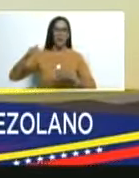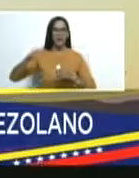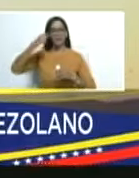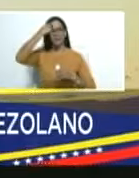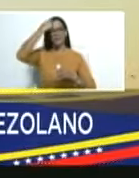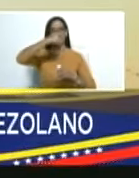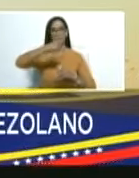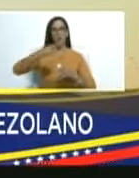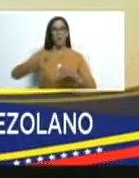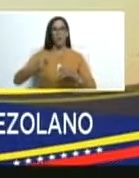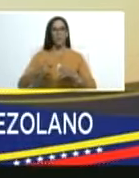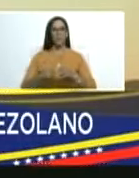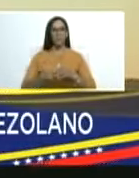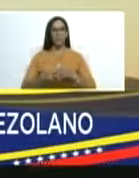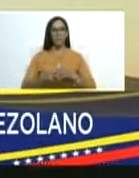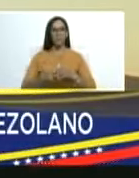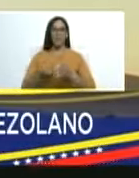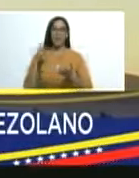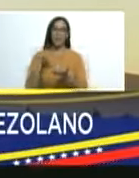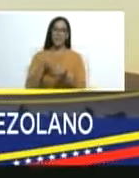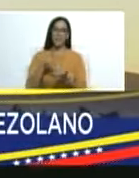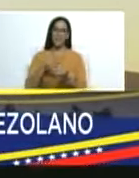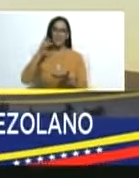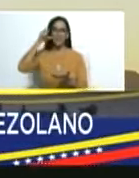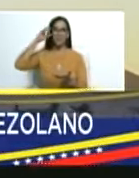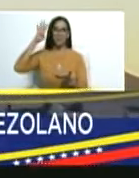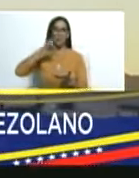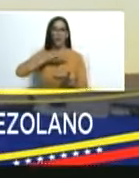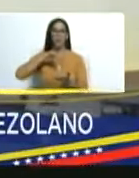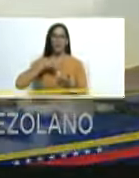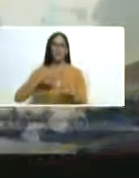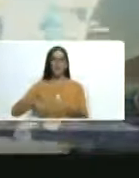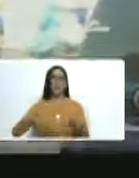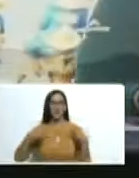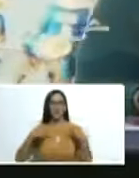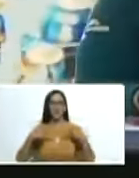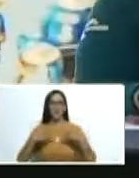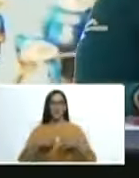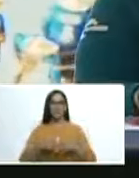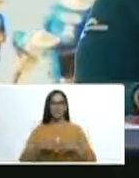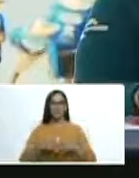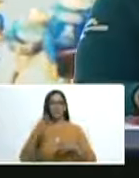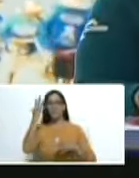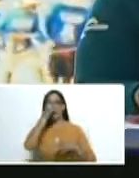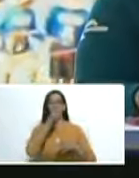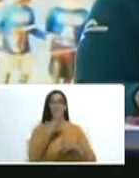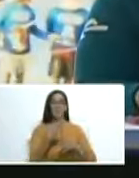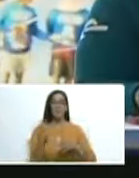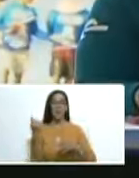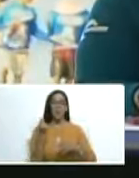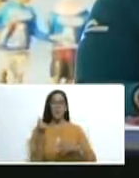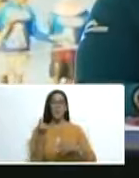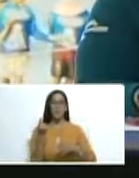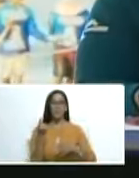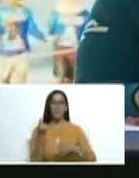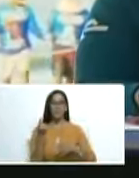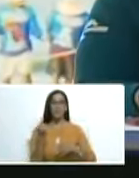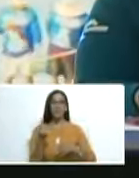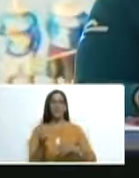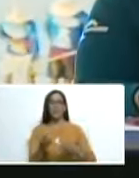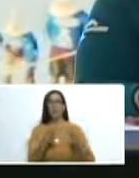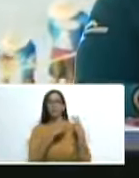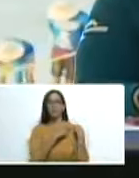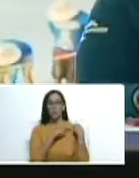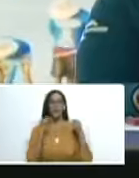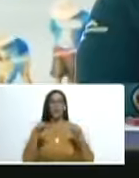pueblo. Es la presencia de Dios en nuestra vida. Esta belleza única que nos toca de esta